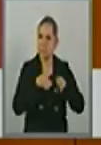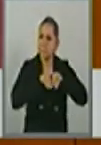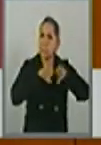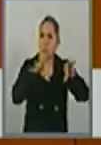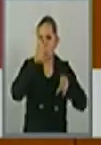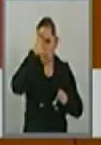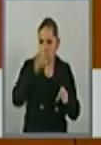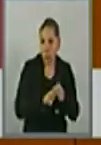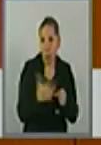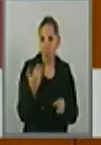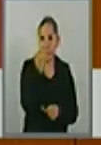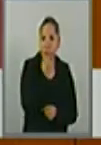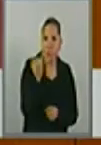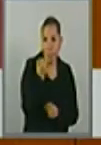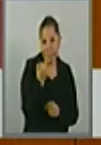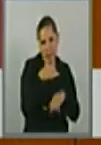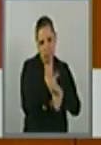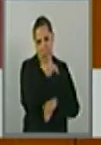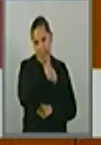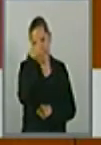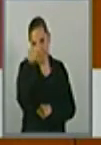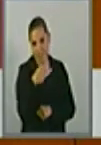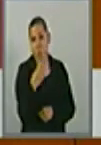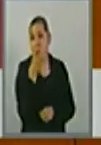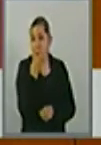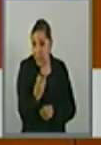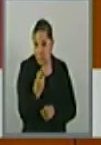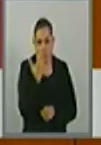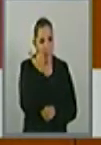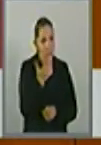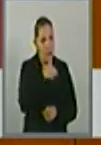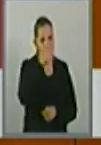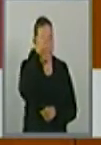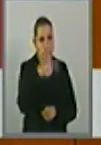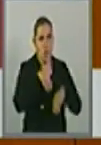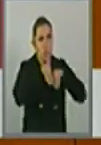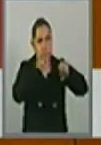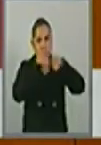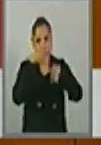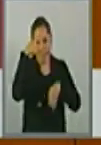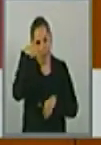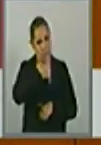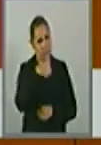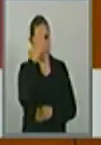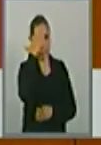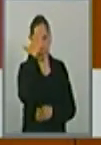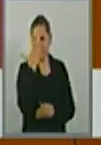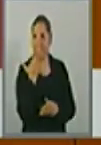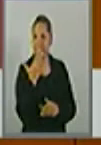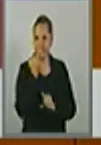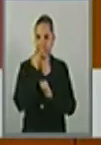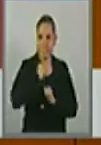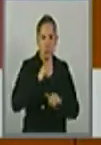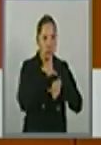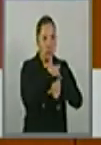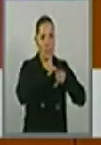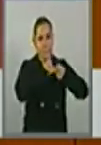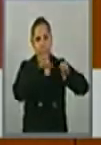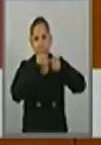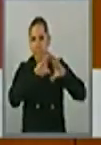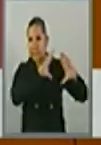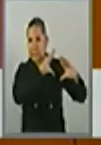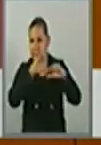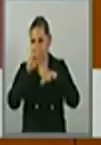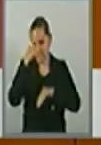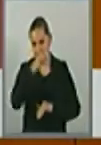día y promoviendo a méxico como un centro mundial de la enseñanza del español uno de los factores claves del